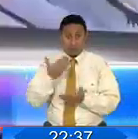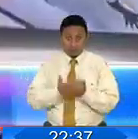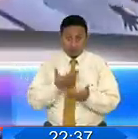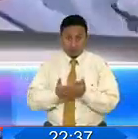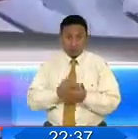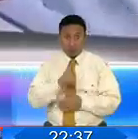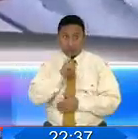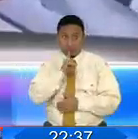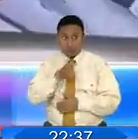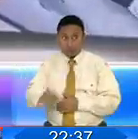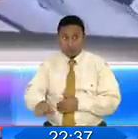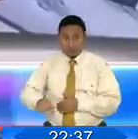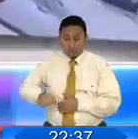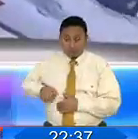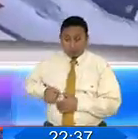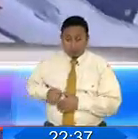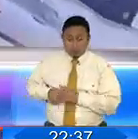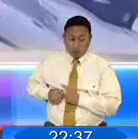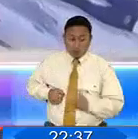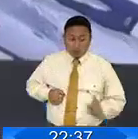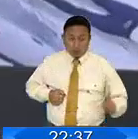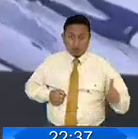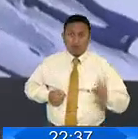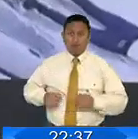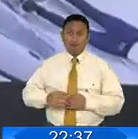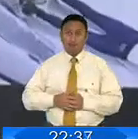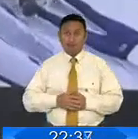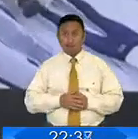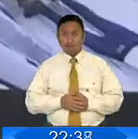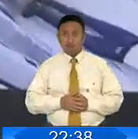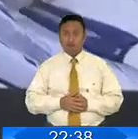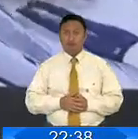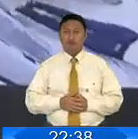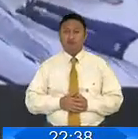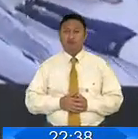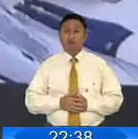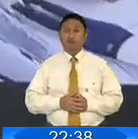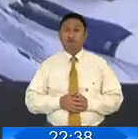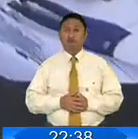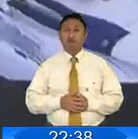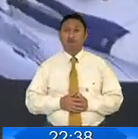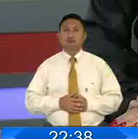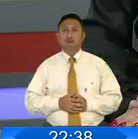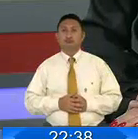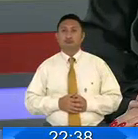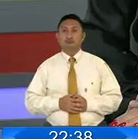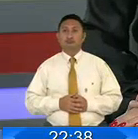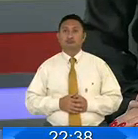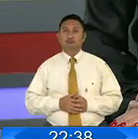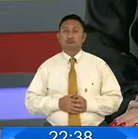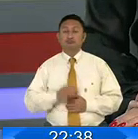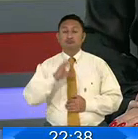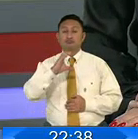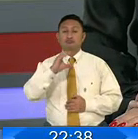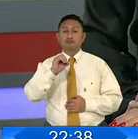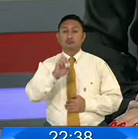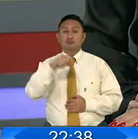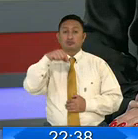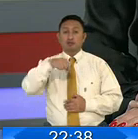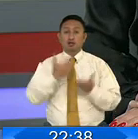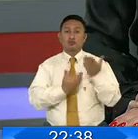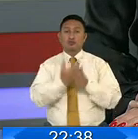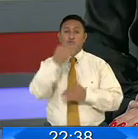evidencias en el interior del automotor. Informó Adriana Peralta. El COE Nacional emitió